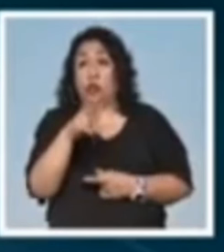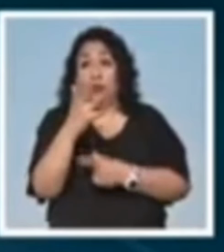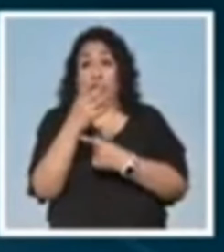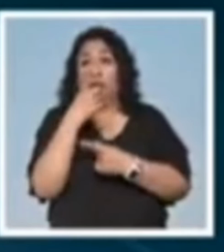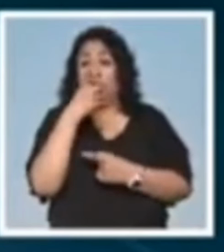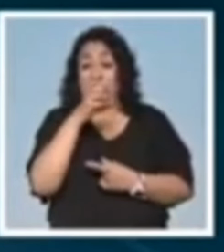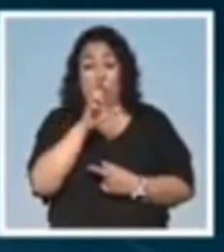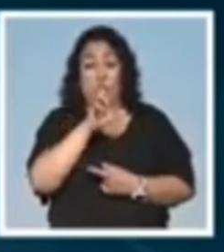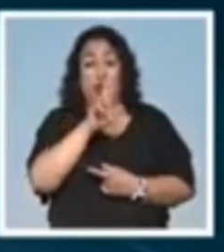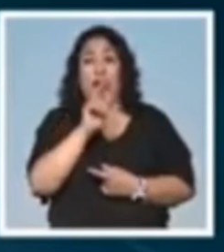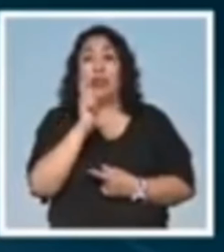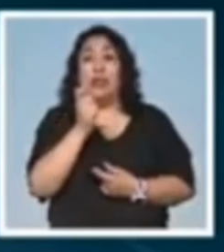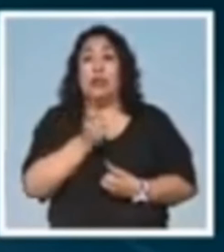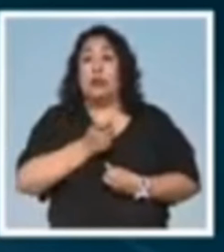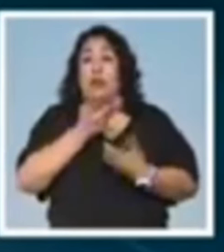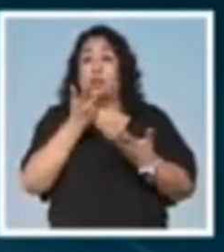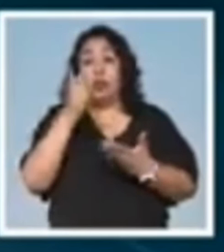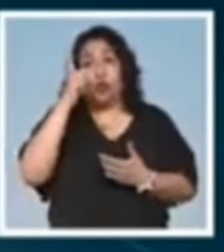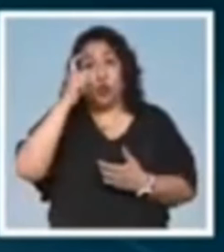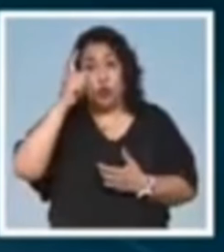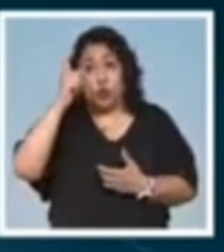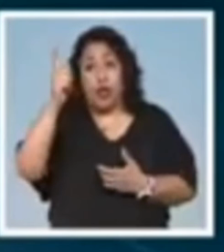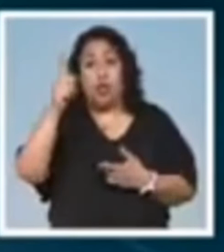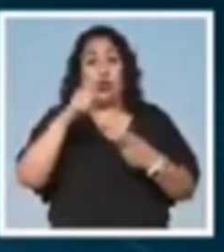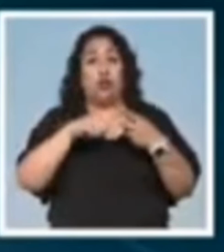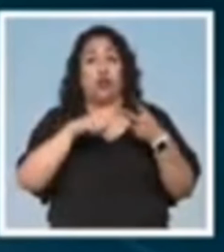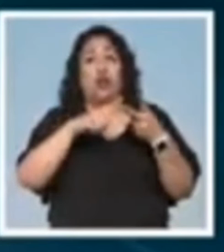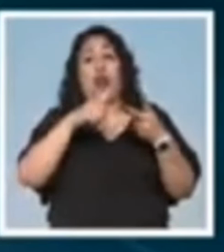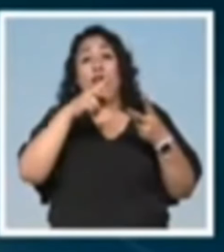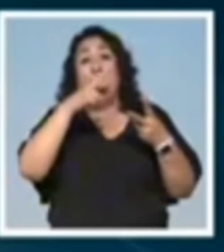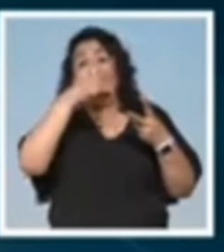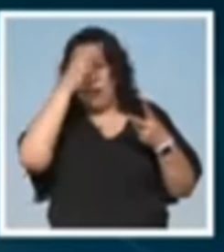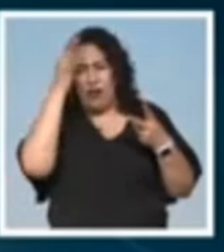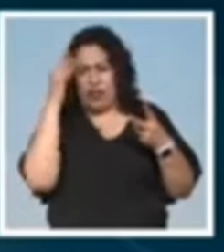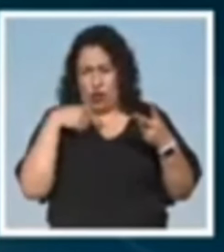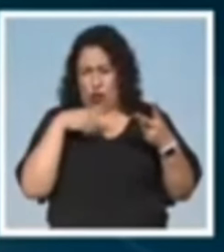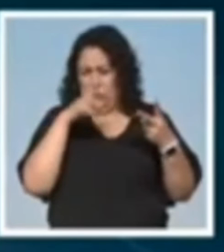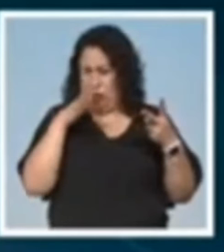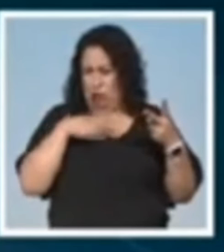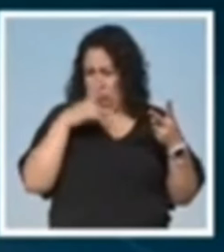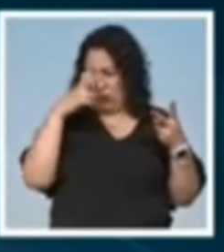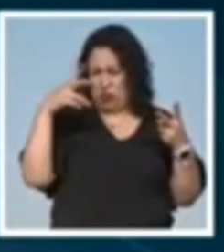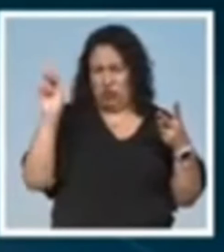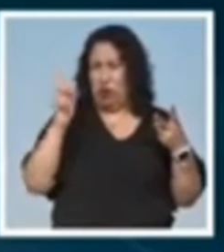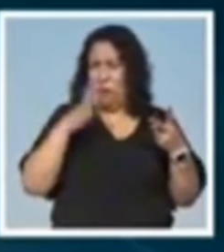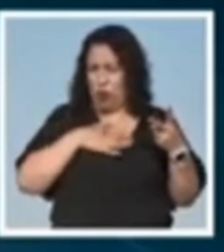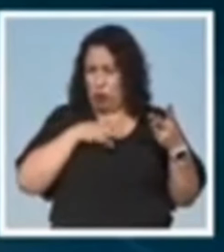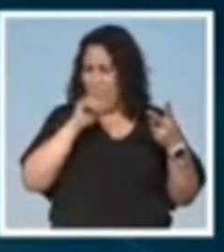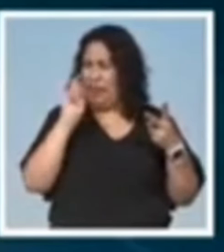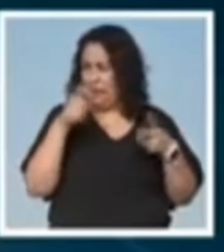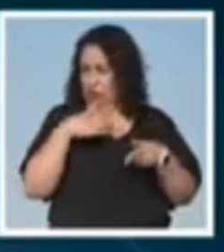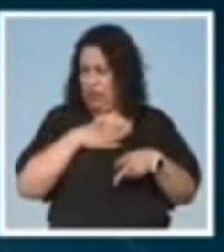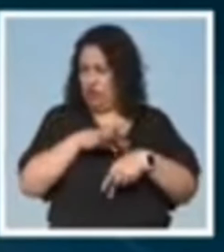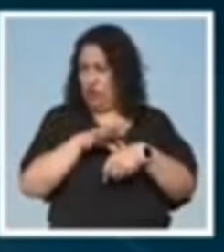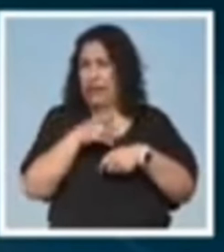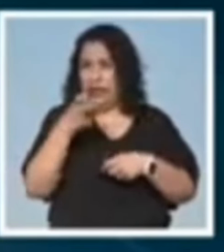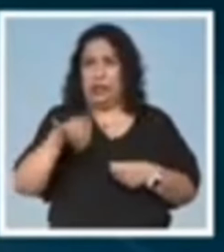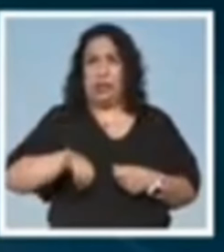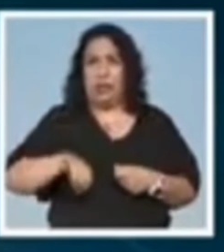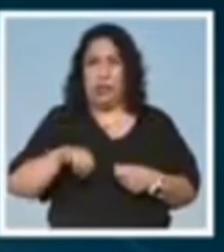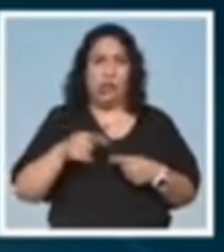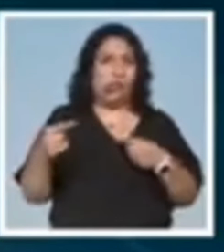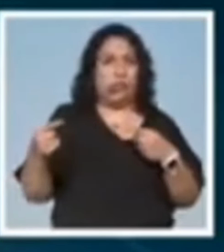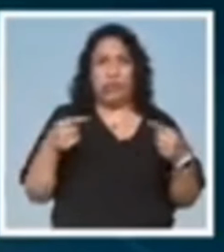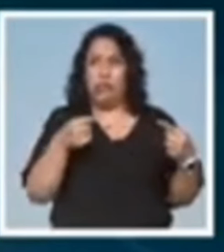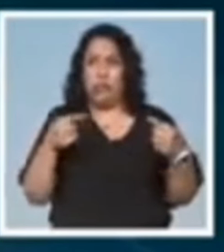el surrealismo es la expresión de los sueños, ¿no? Y Frida dice, yo no pinto mis sueños, yo pinto mi realidad, ¿no? Esto es muy interesante en su